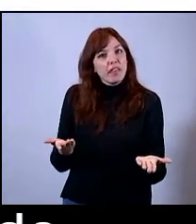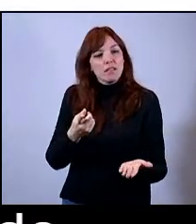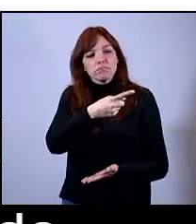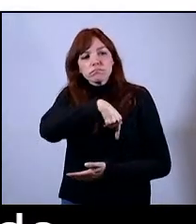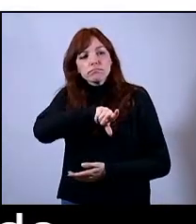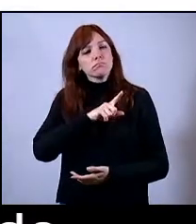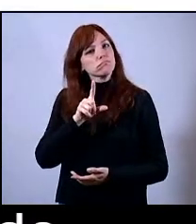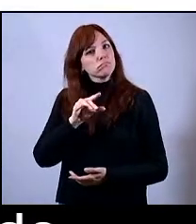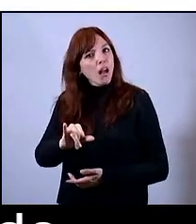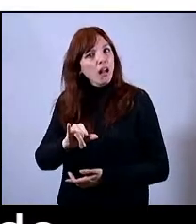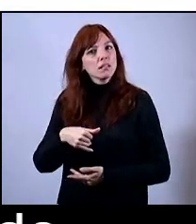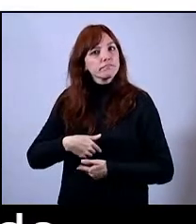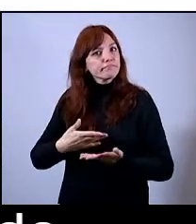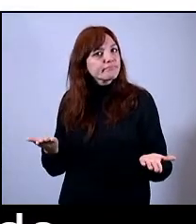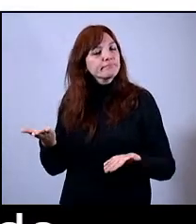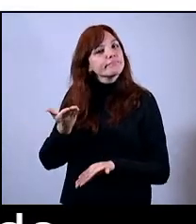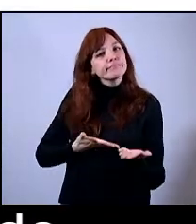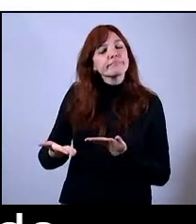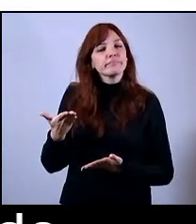colaboración.